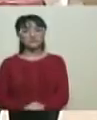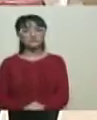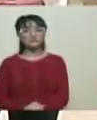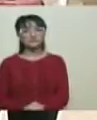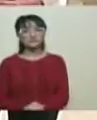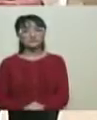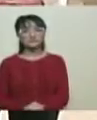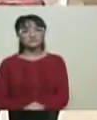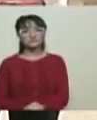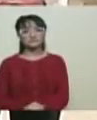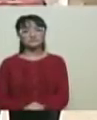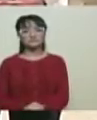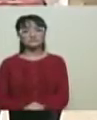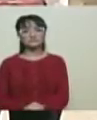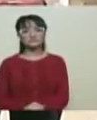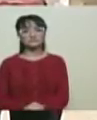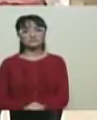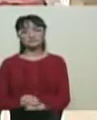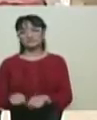muy desprestigiada.